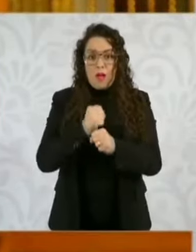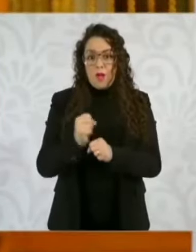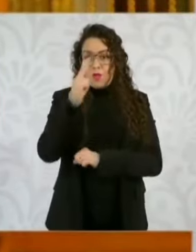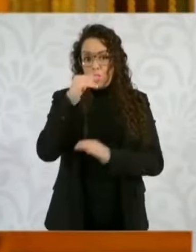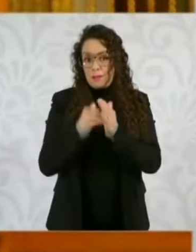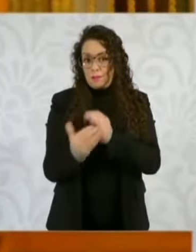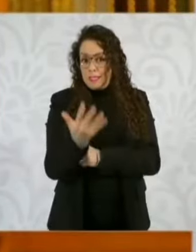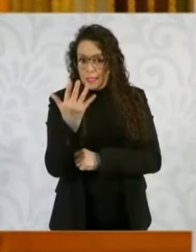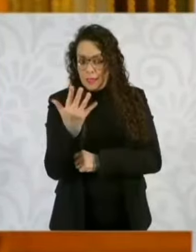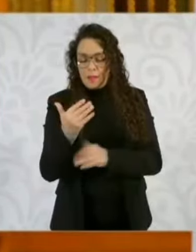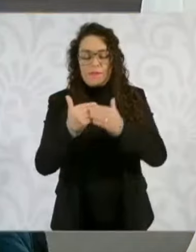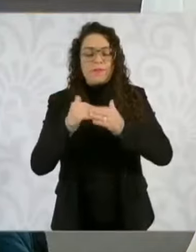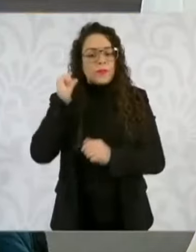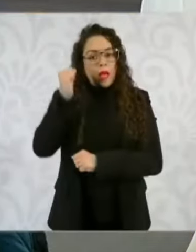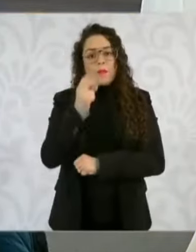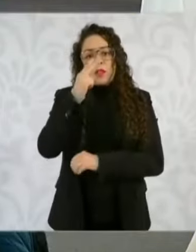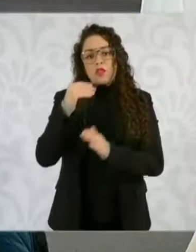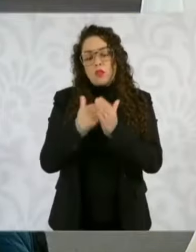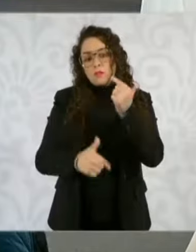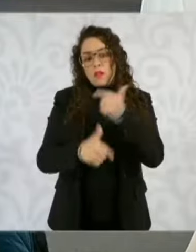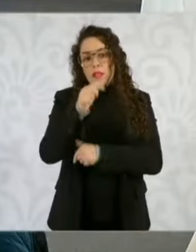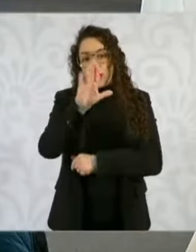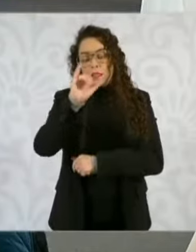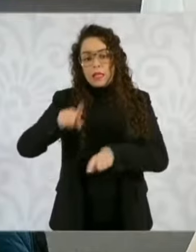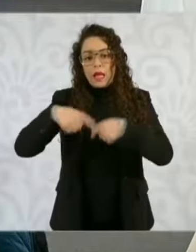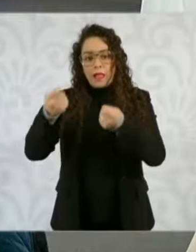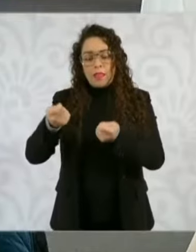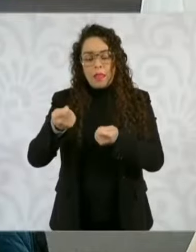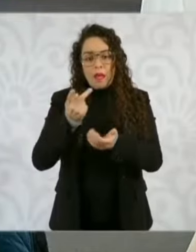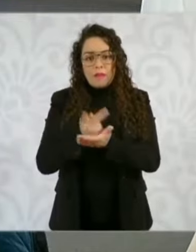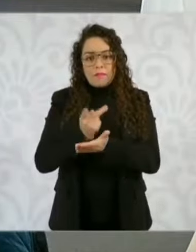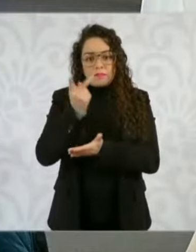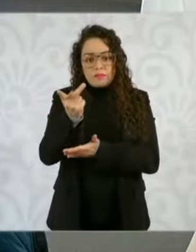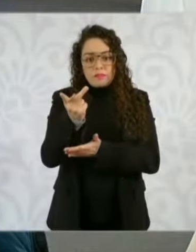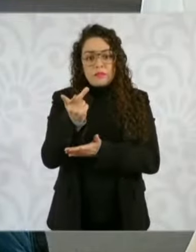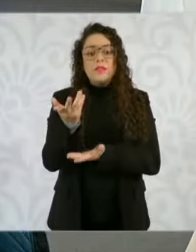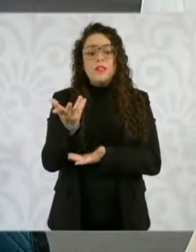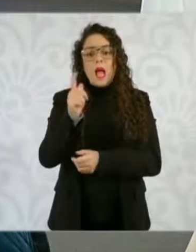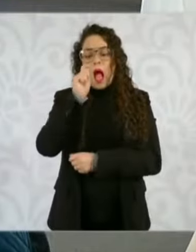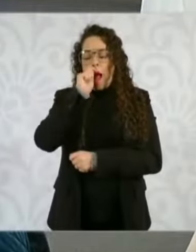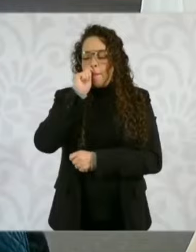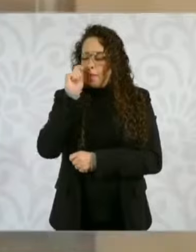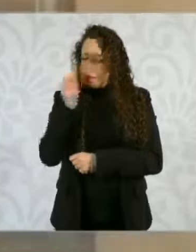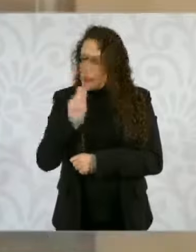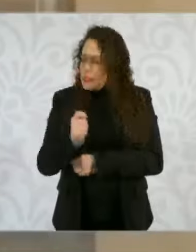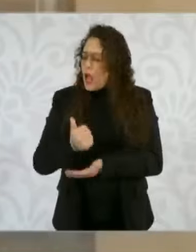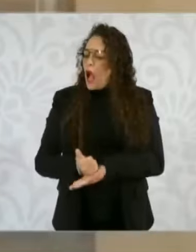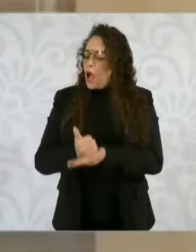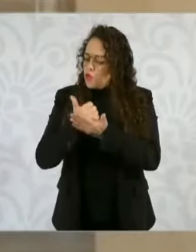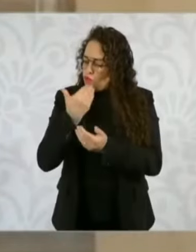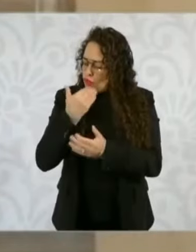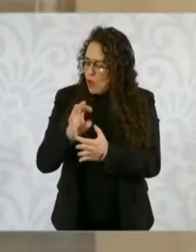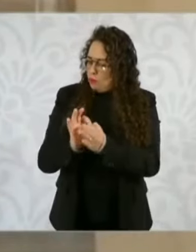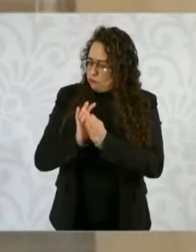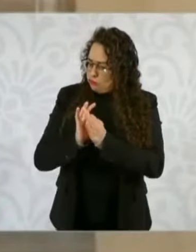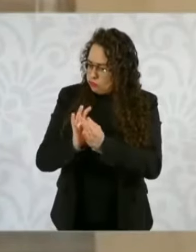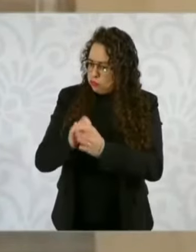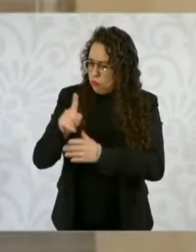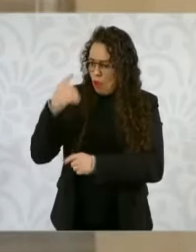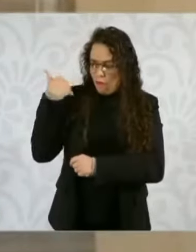En abril de 2012, la CIA le otorgó un reconocimiento por su amistad, colaboración y apoyo durante su gestión